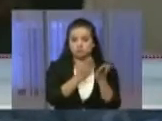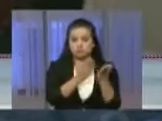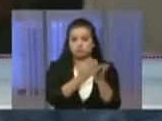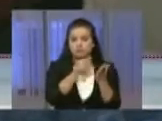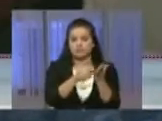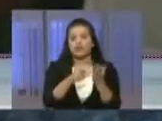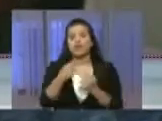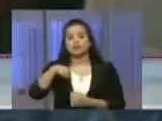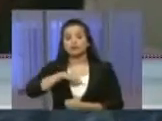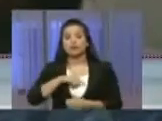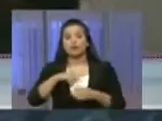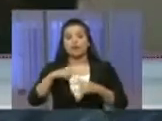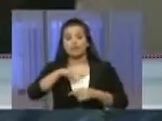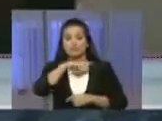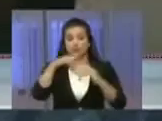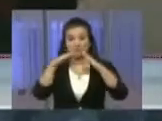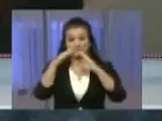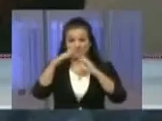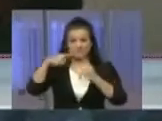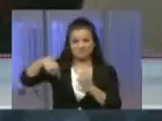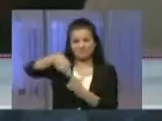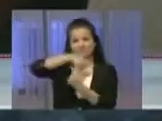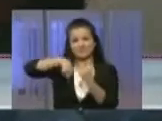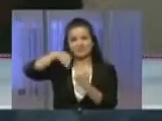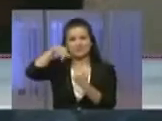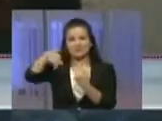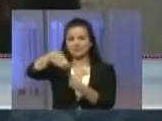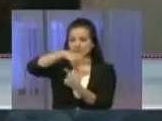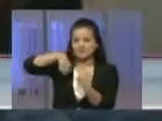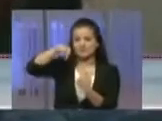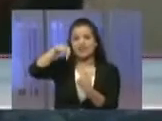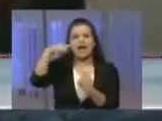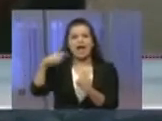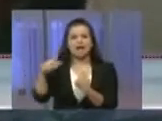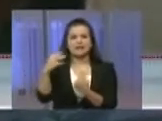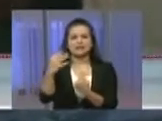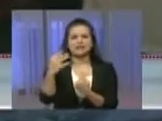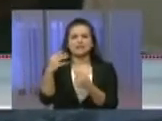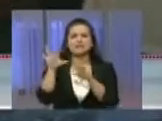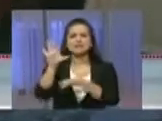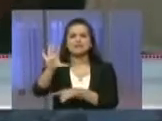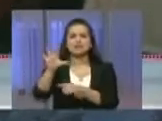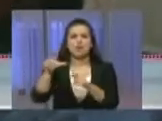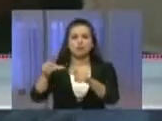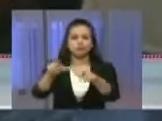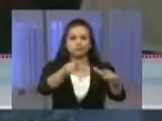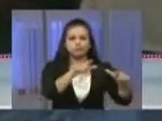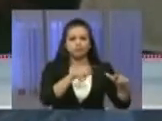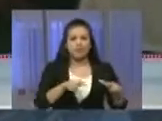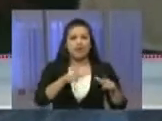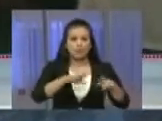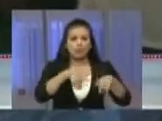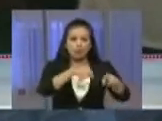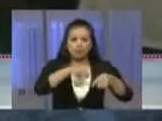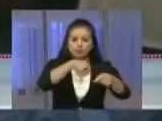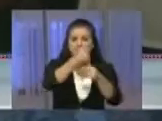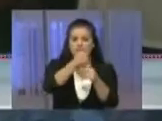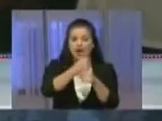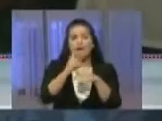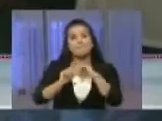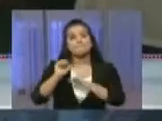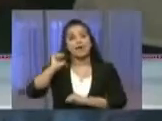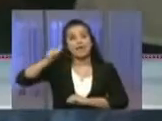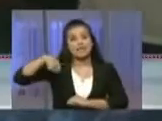círculo de la base ya tenemos alrededor de cinco este terreno de socio productivo y mañana si Dios